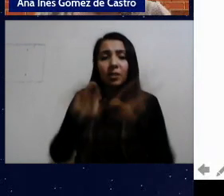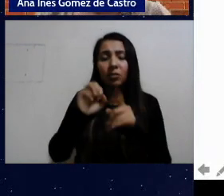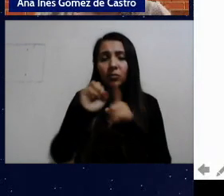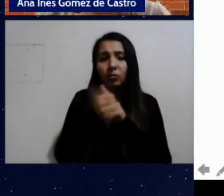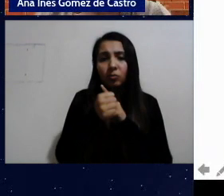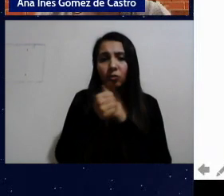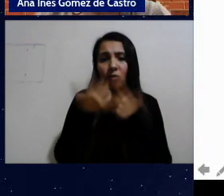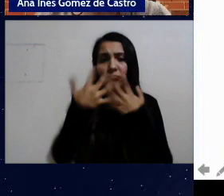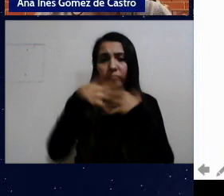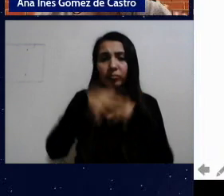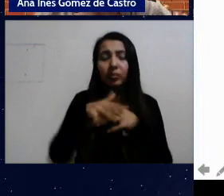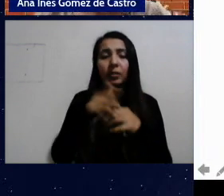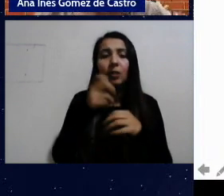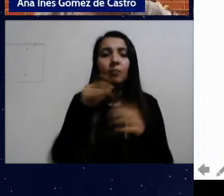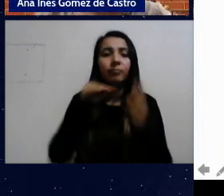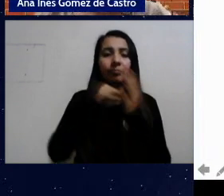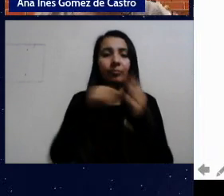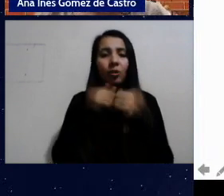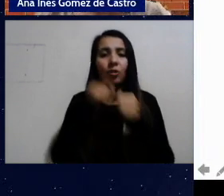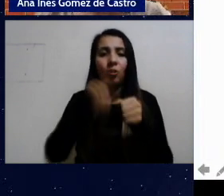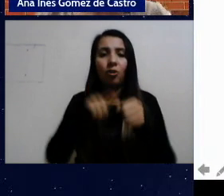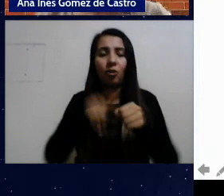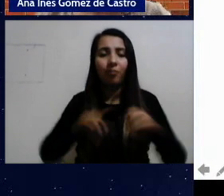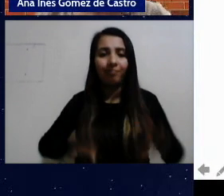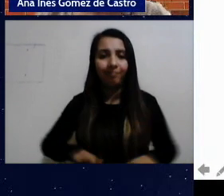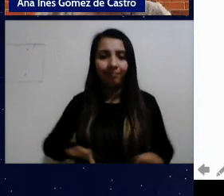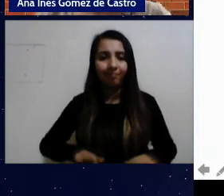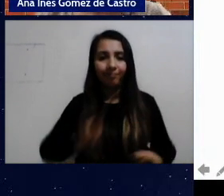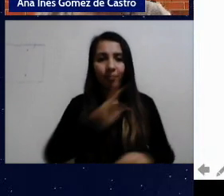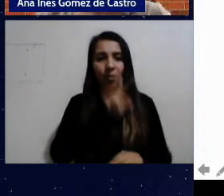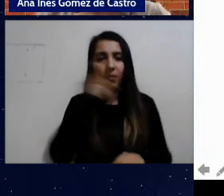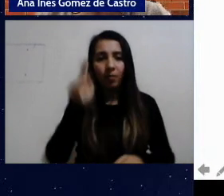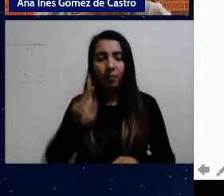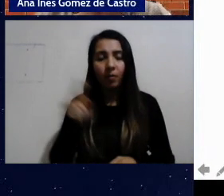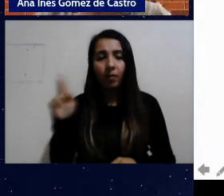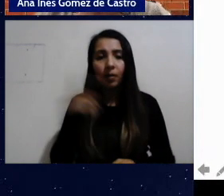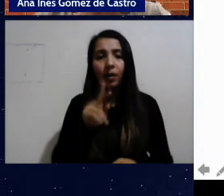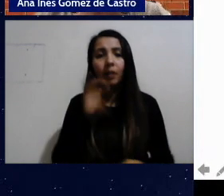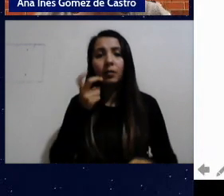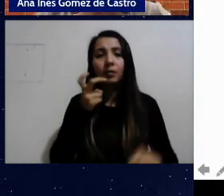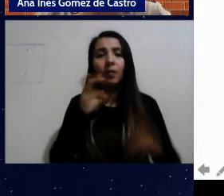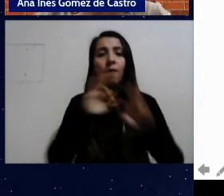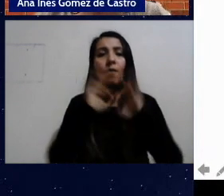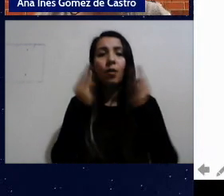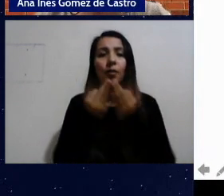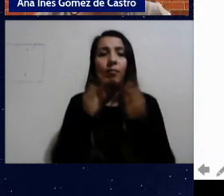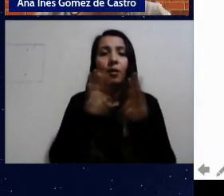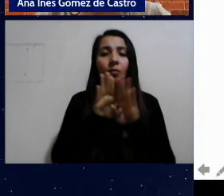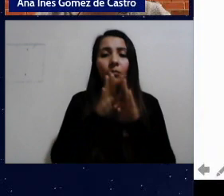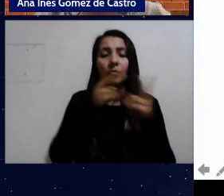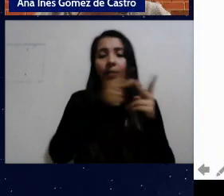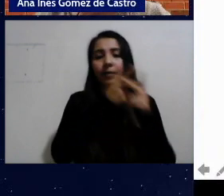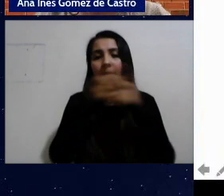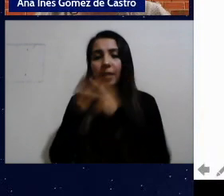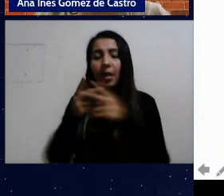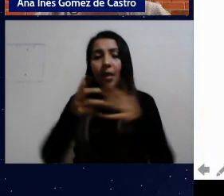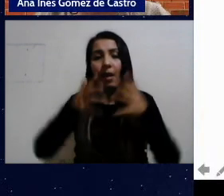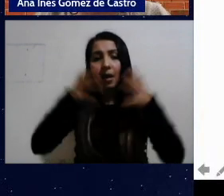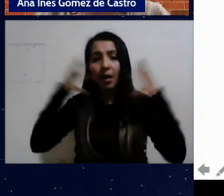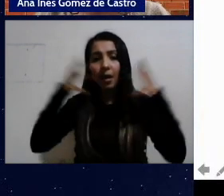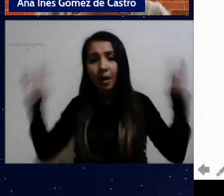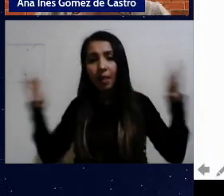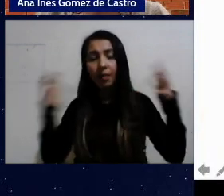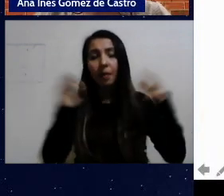formación en estrellas grandes o masivas, formación en estrellas pequeñas, efectos de la radiación